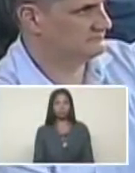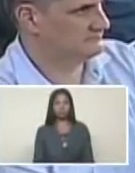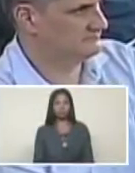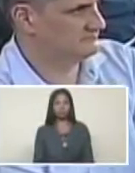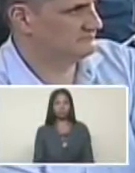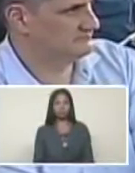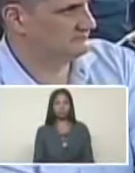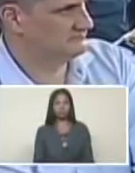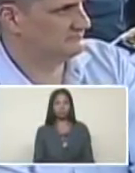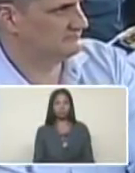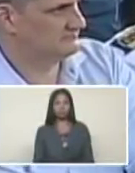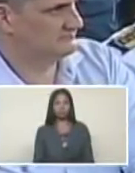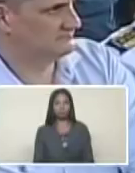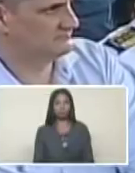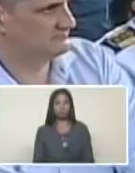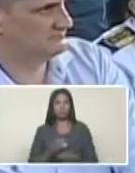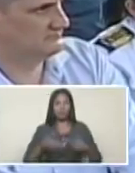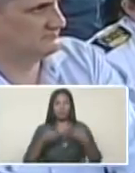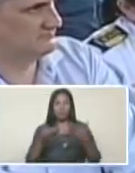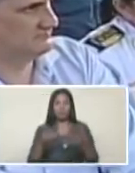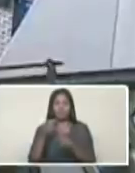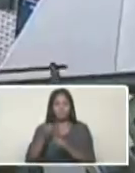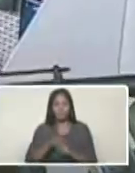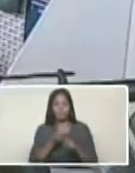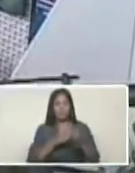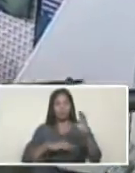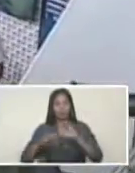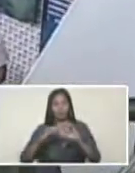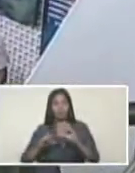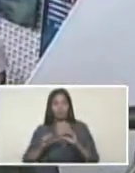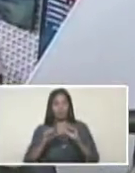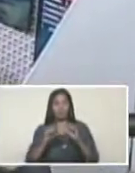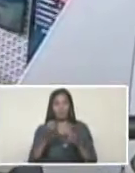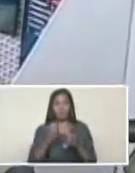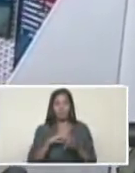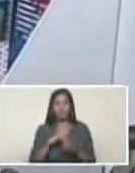Hay que dar una batalla comunicacional permanente, decía,